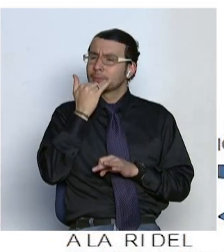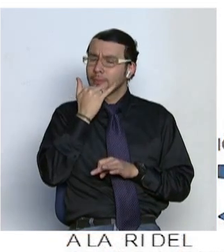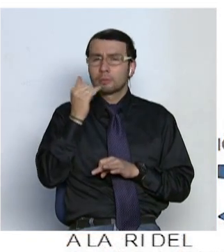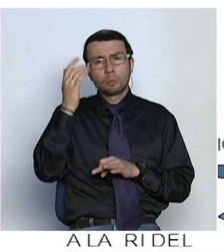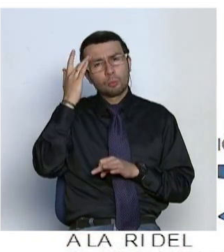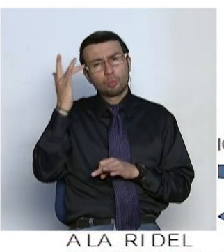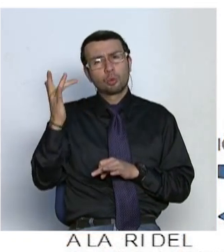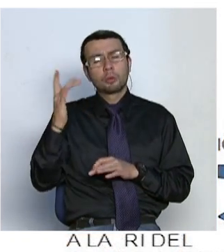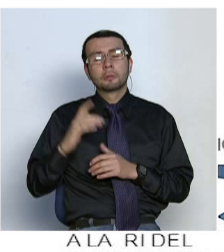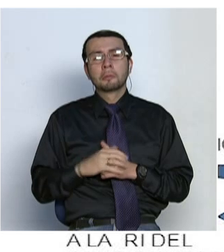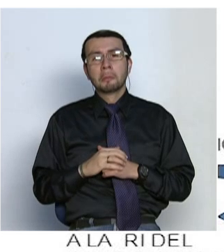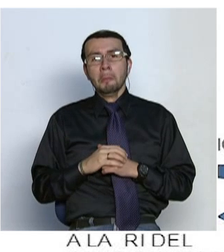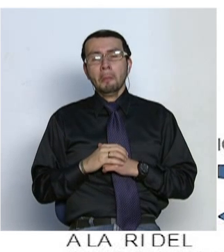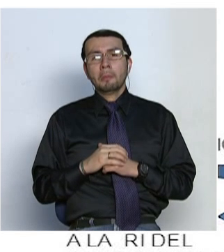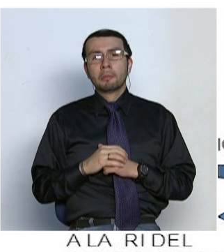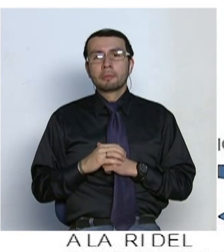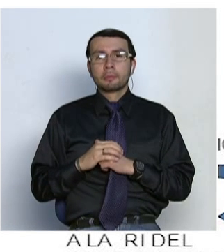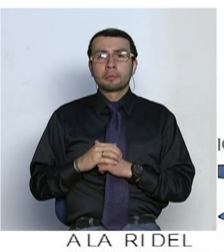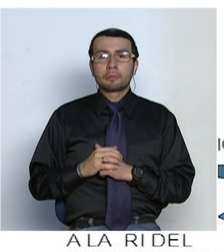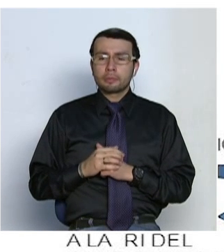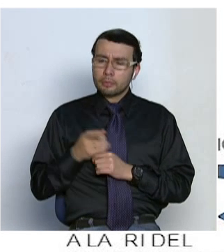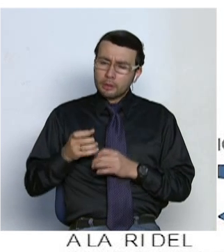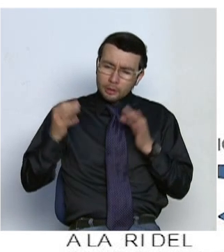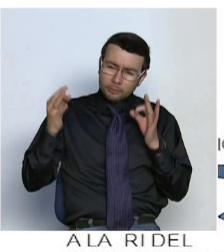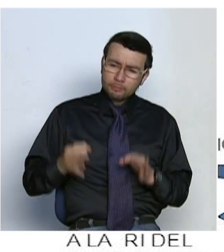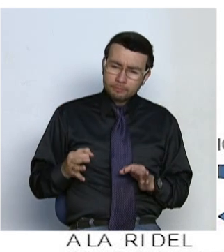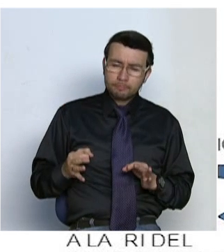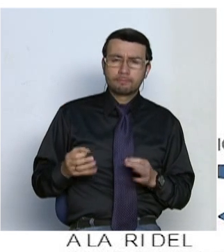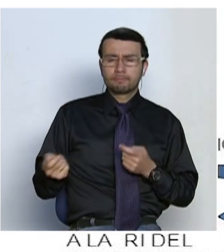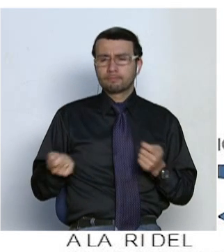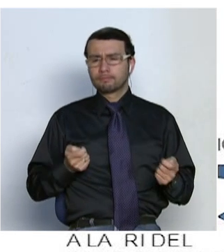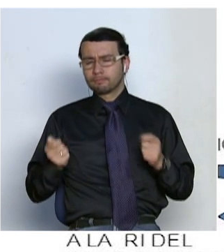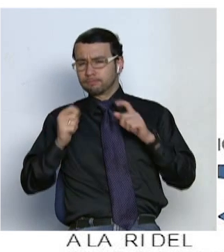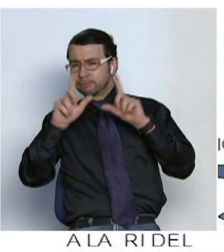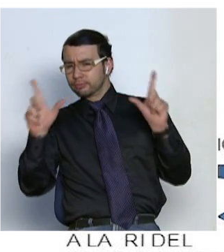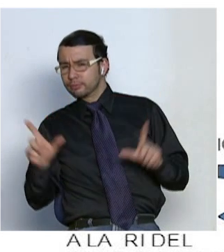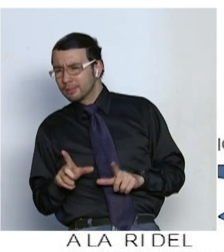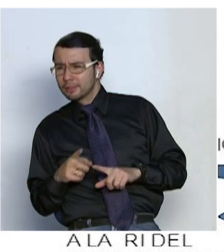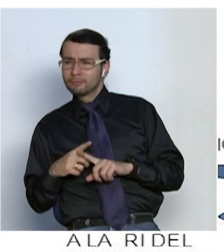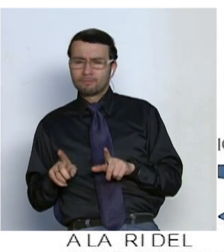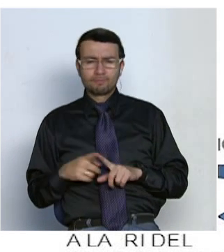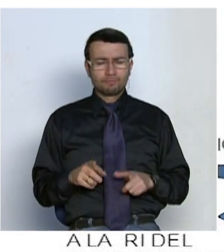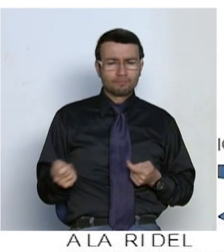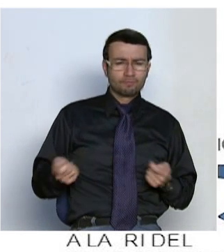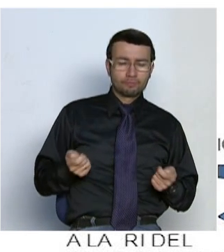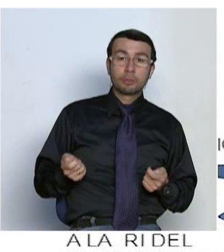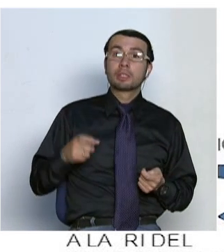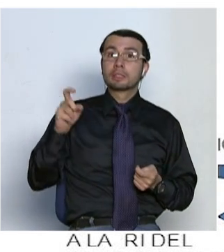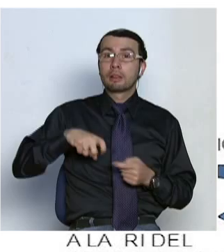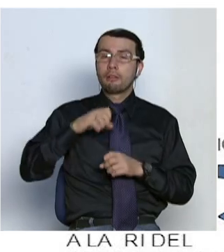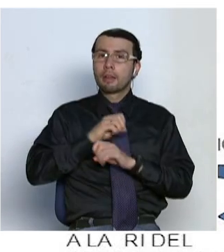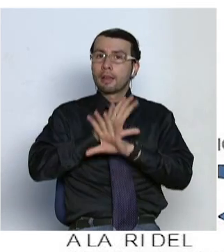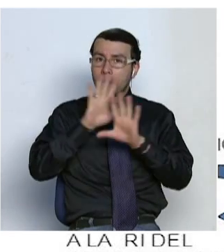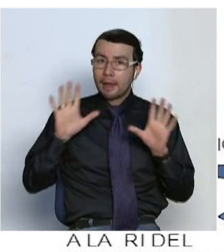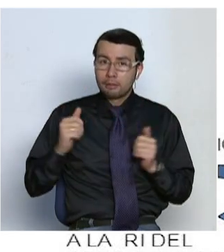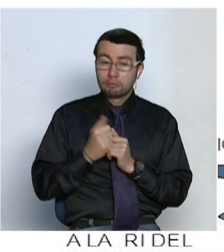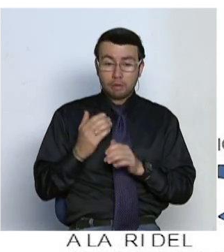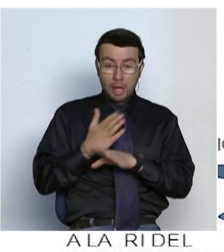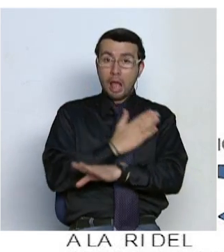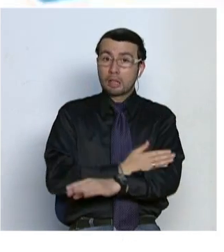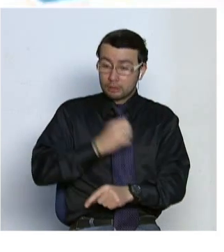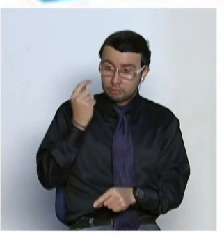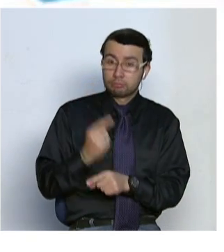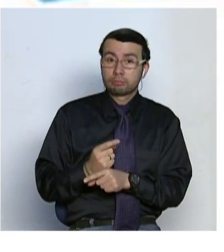porque son diagnósticos diferenciales. Uno tiene que tener muy claro antes de un